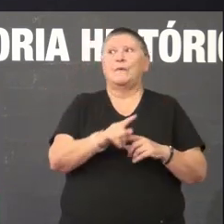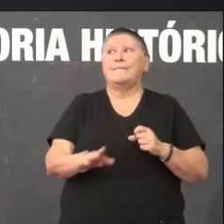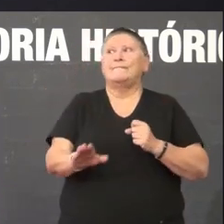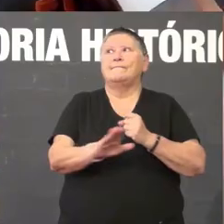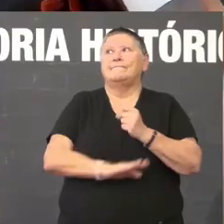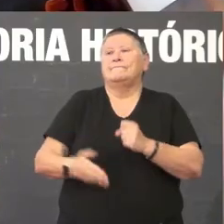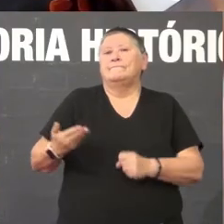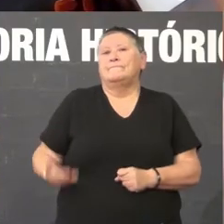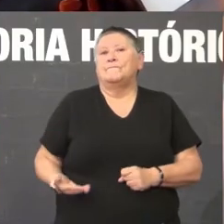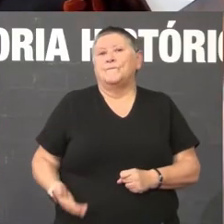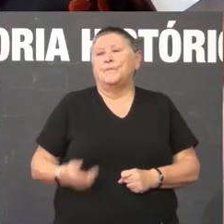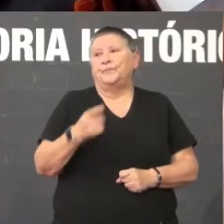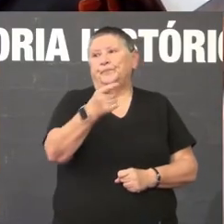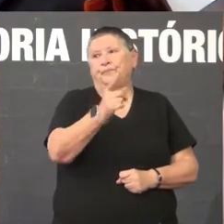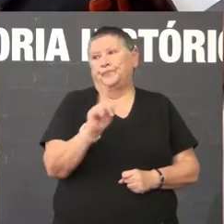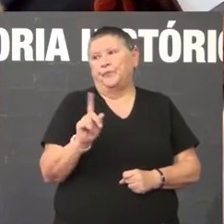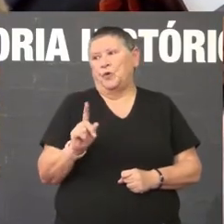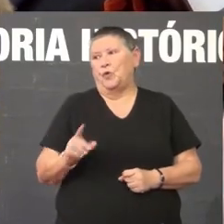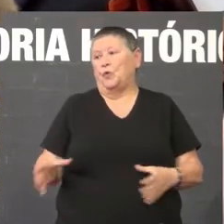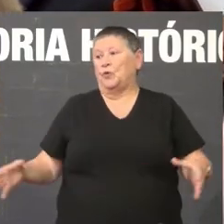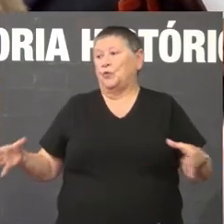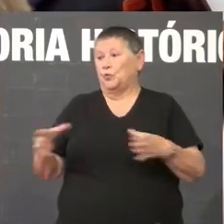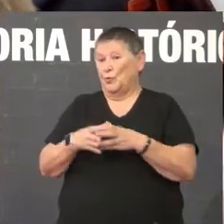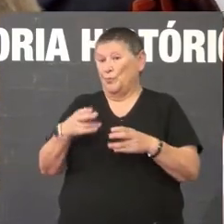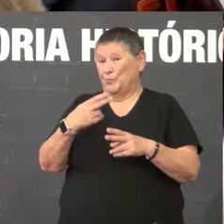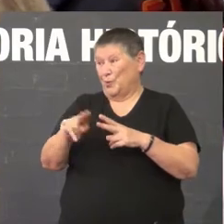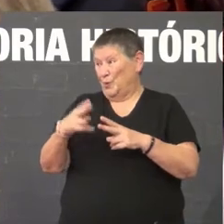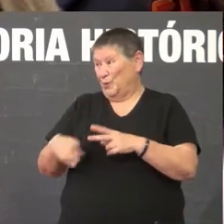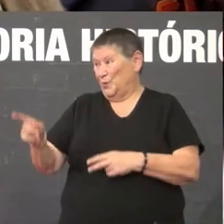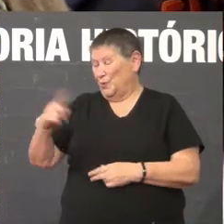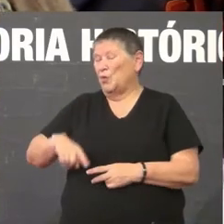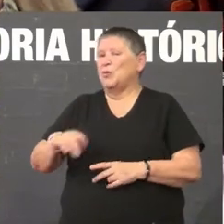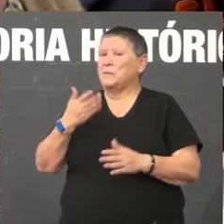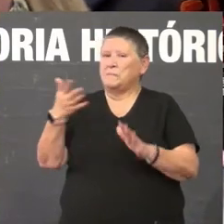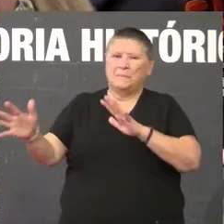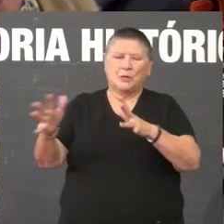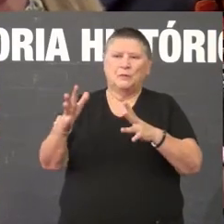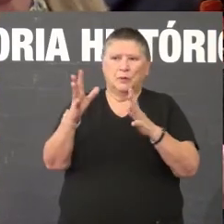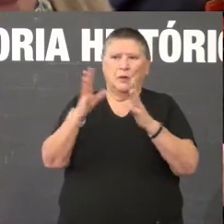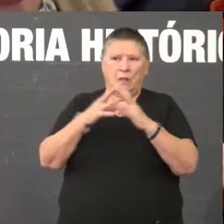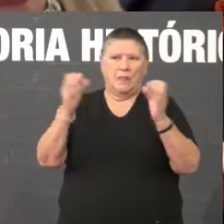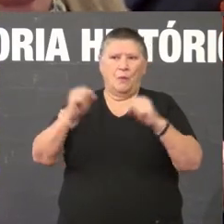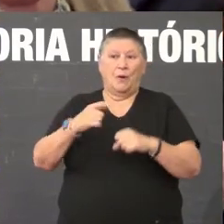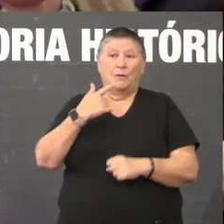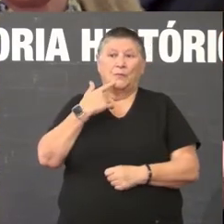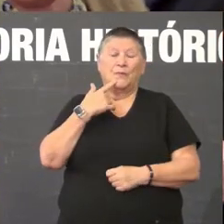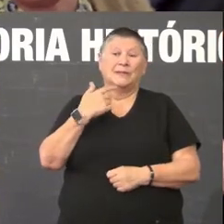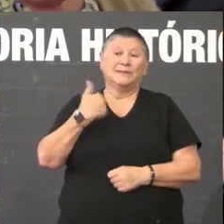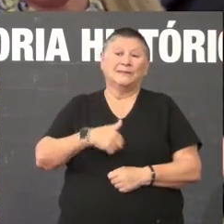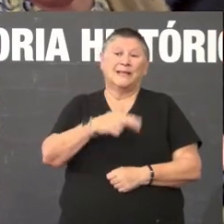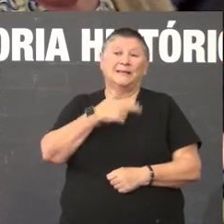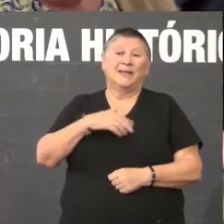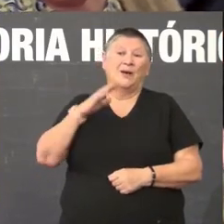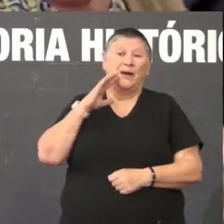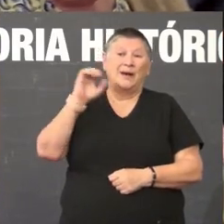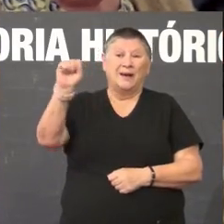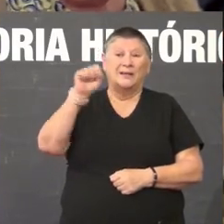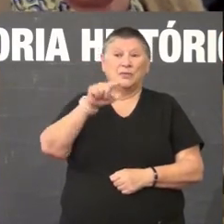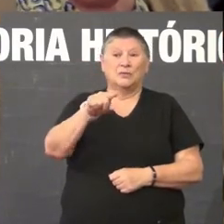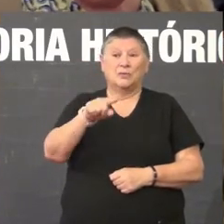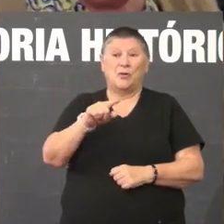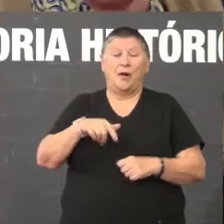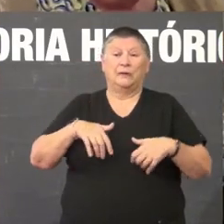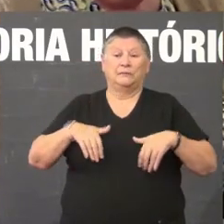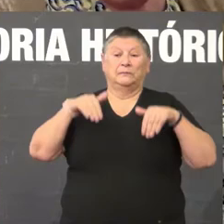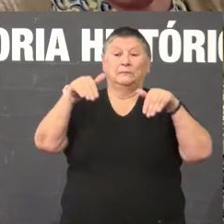fundamental y todas las fuerzas políticas más o menos estaban de acuerdo. Recuerdo que Santiago Carrillo en su congreso llevó la bandera de España, la puso